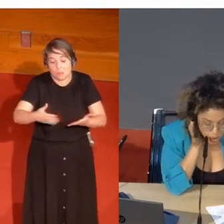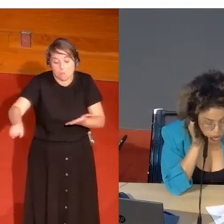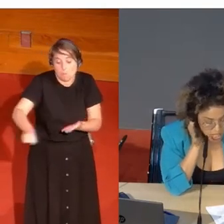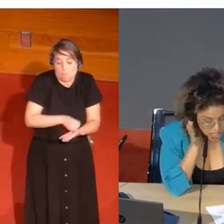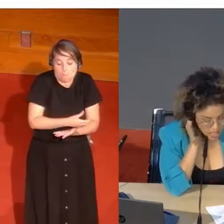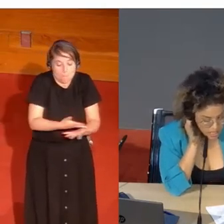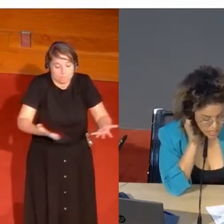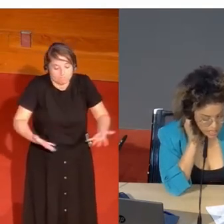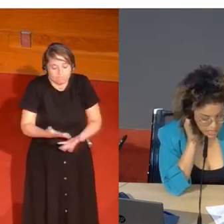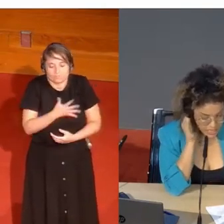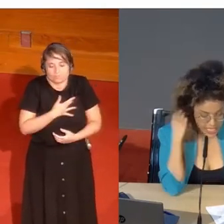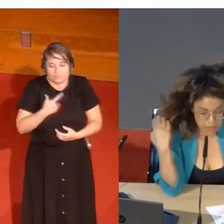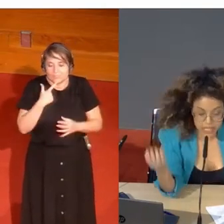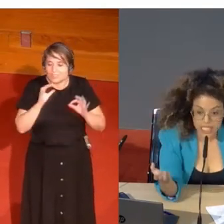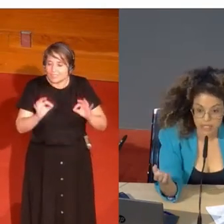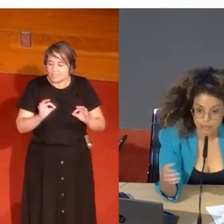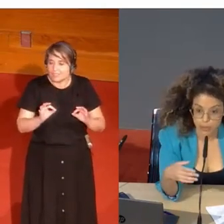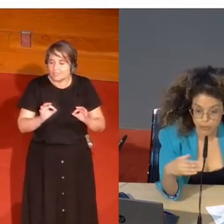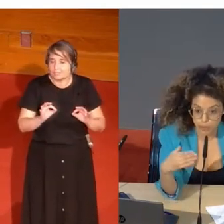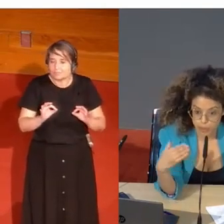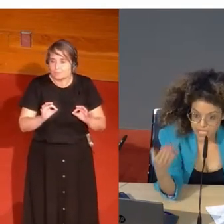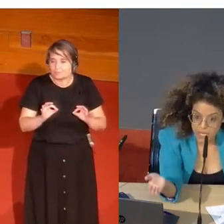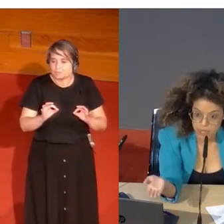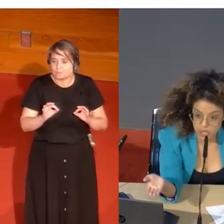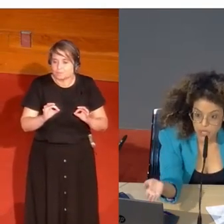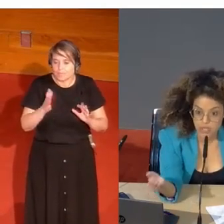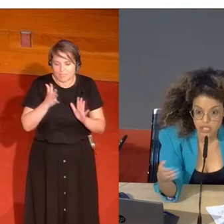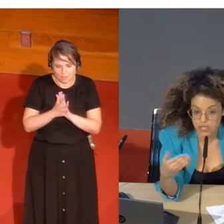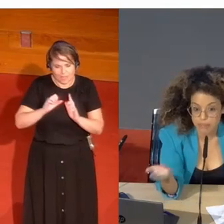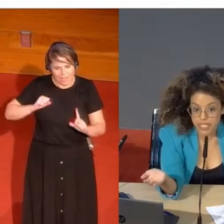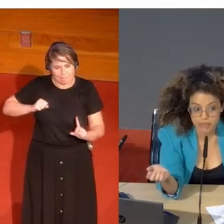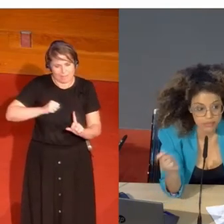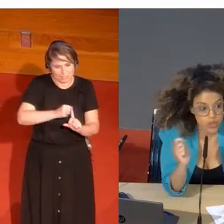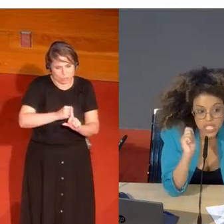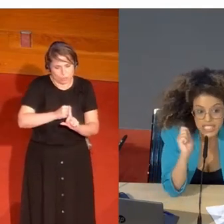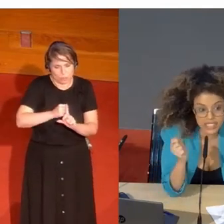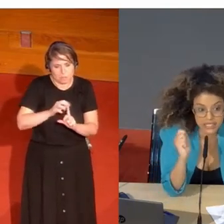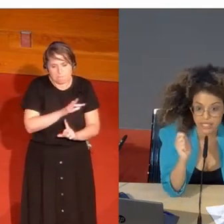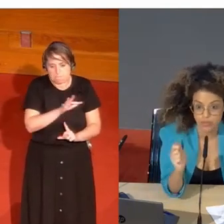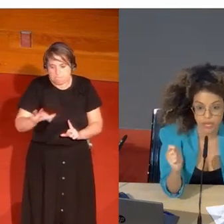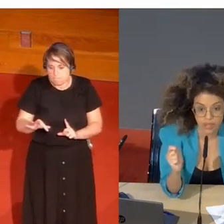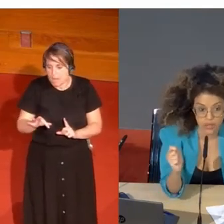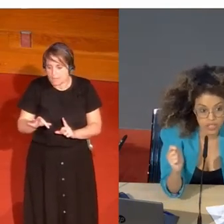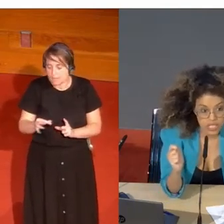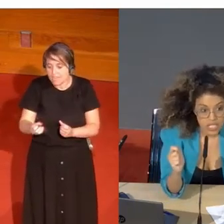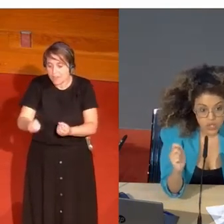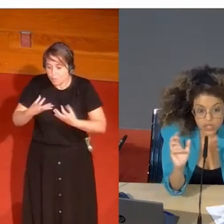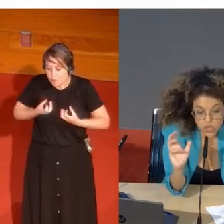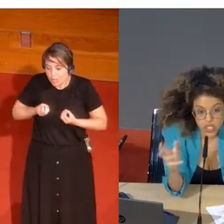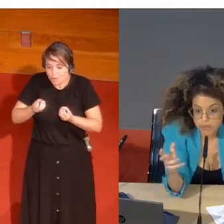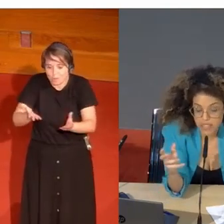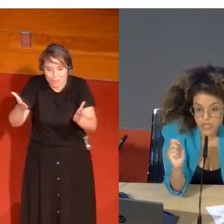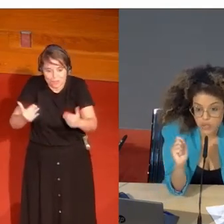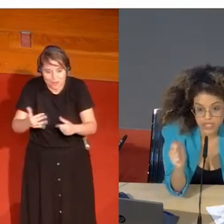que no solo eh se explica por por esa represión sino también no sale ni entra información